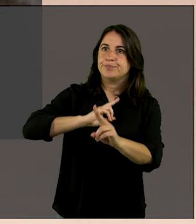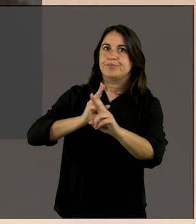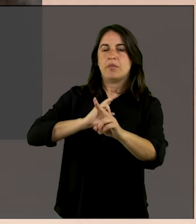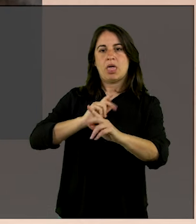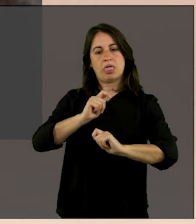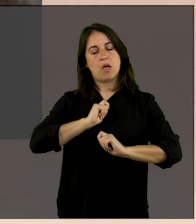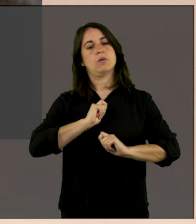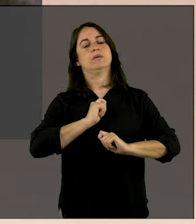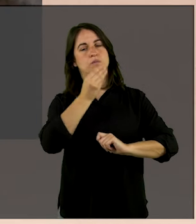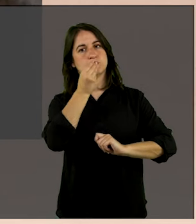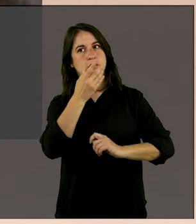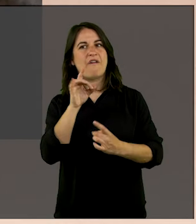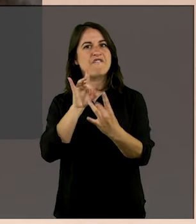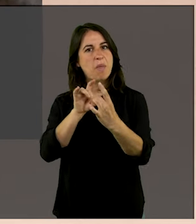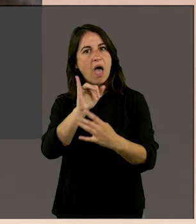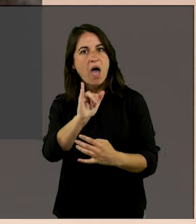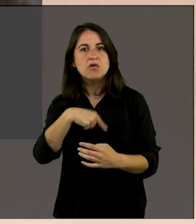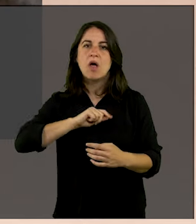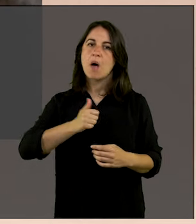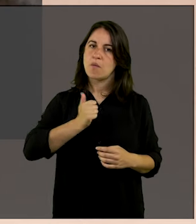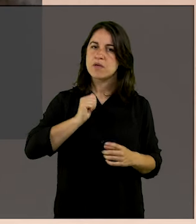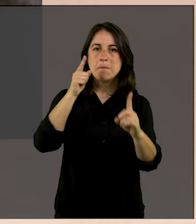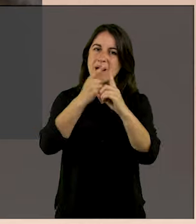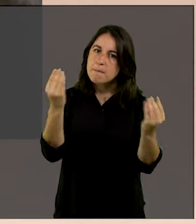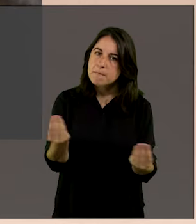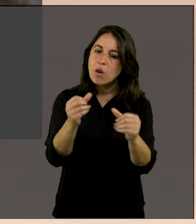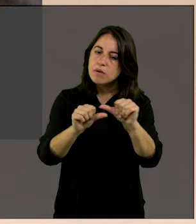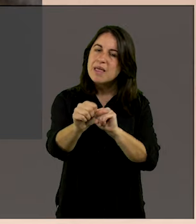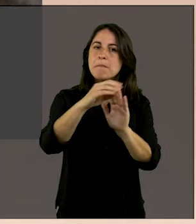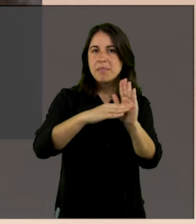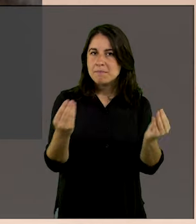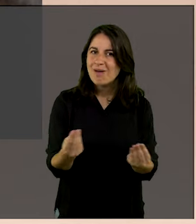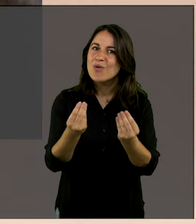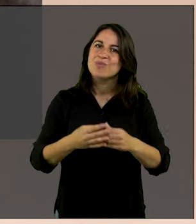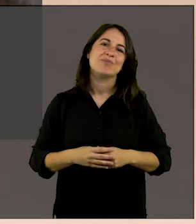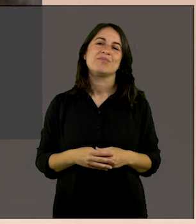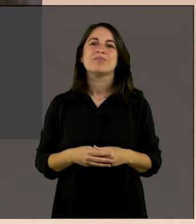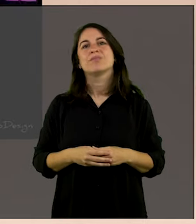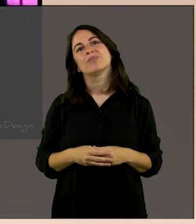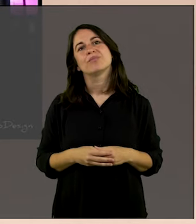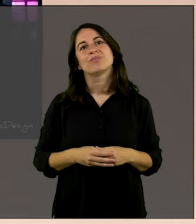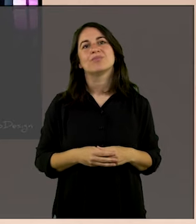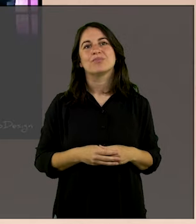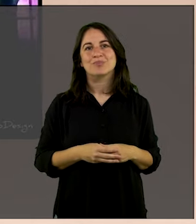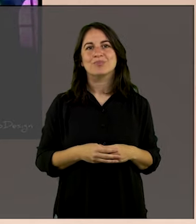porque nos enriquece y nos da un feedback que aprovechamos para mejorar las medidas.